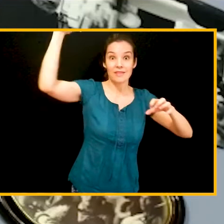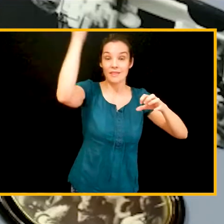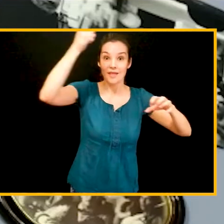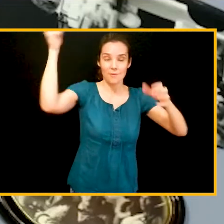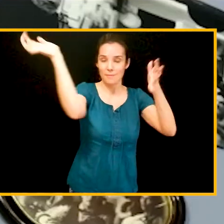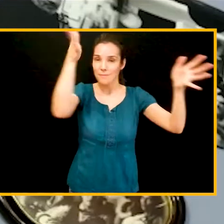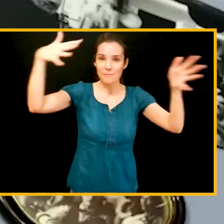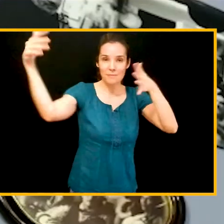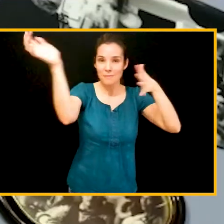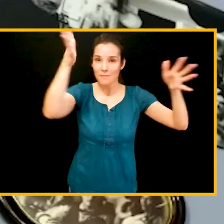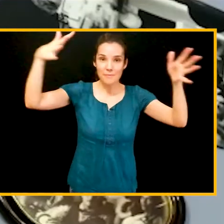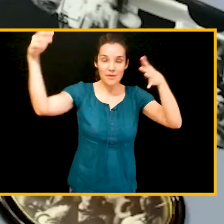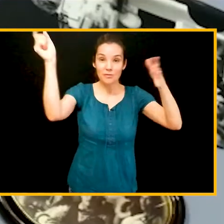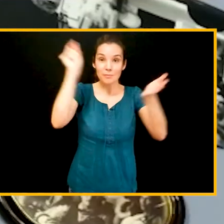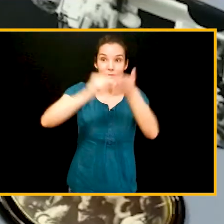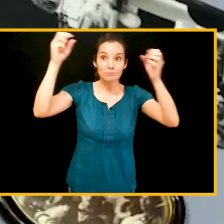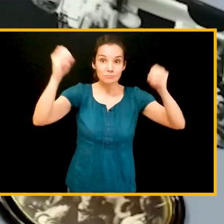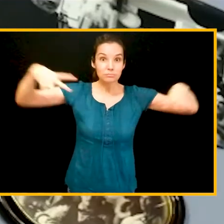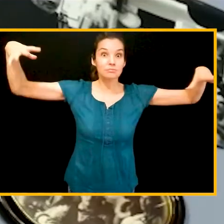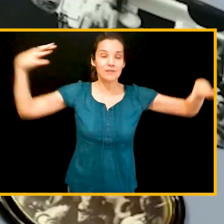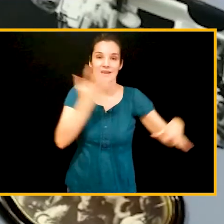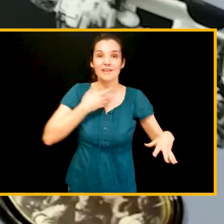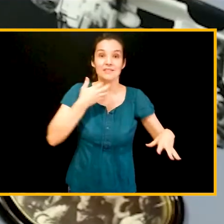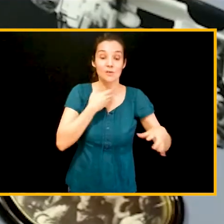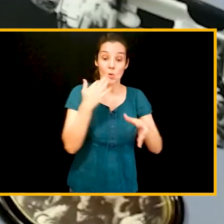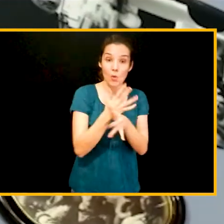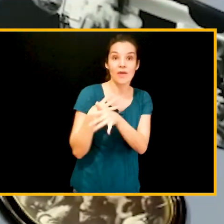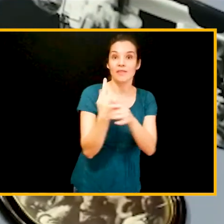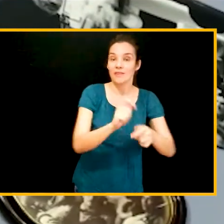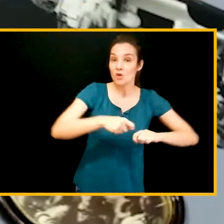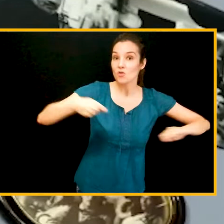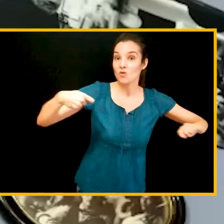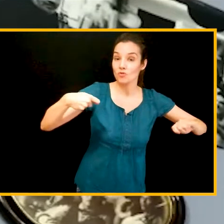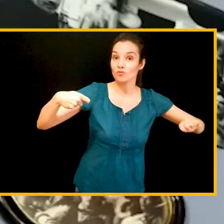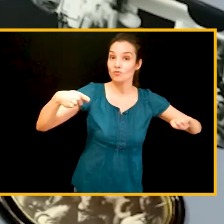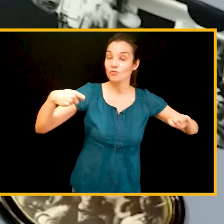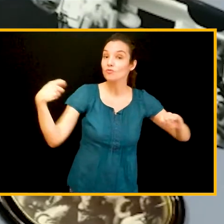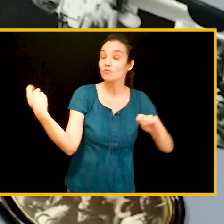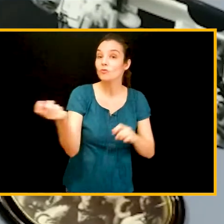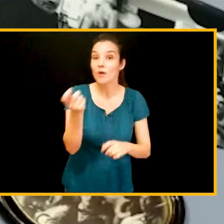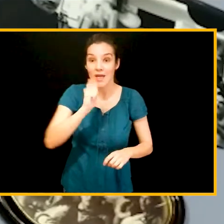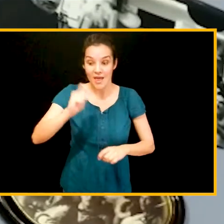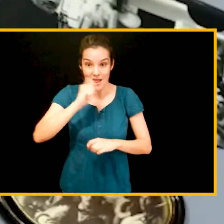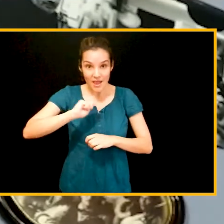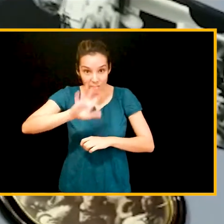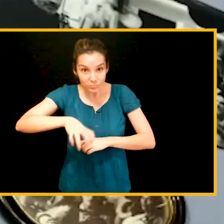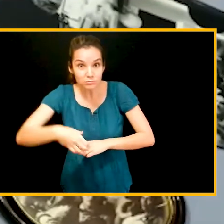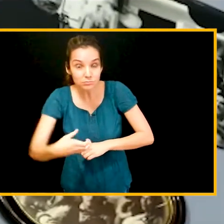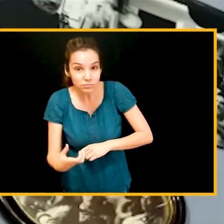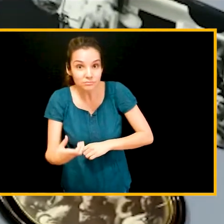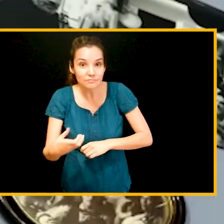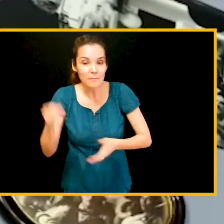gris. Un juguete roto, un helado caído y en un plis gris. Un poco de